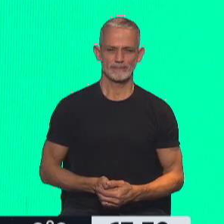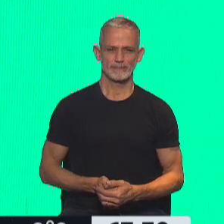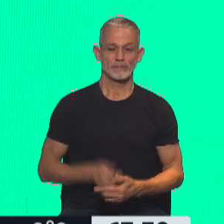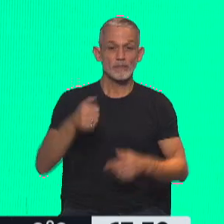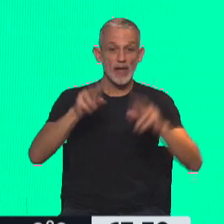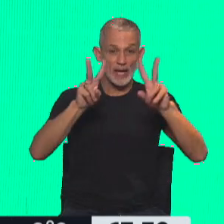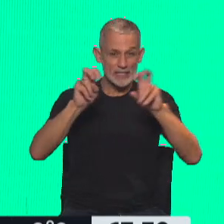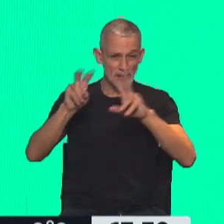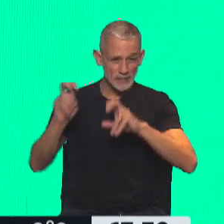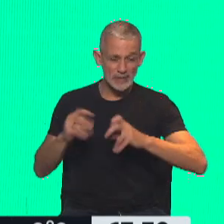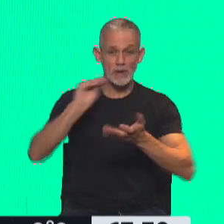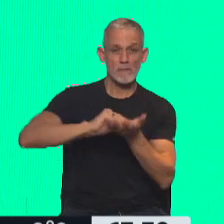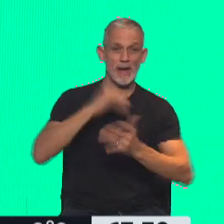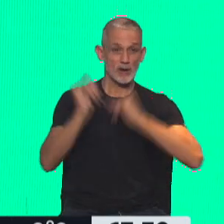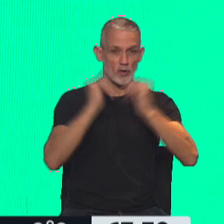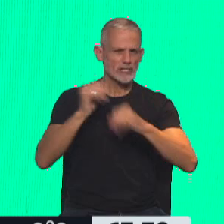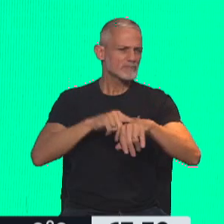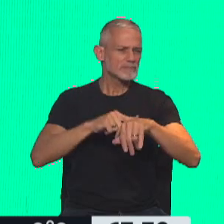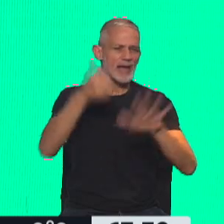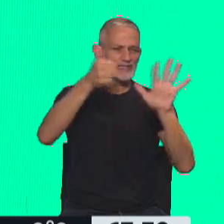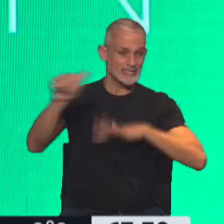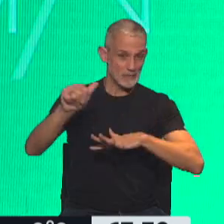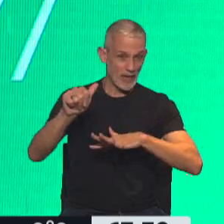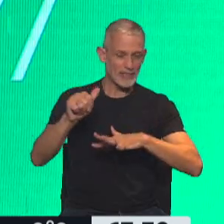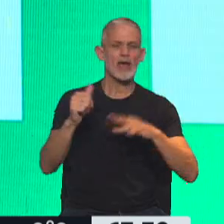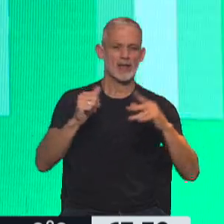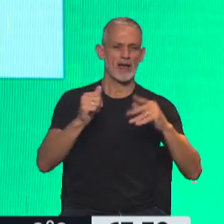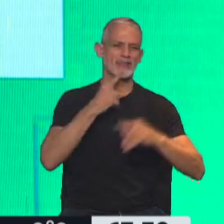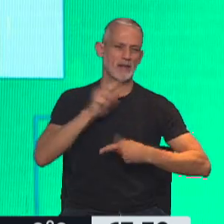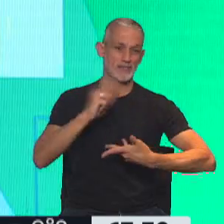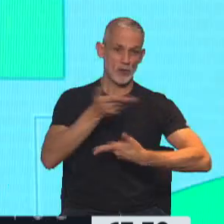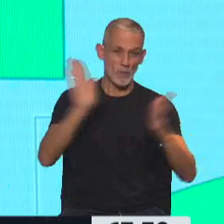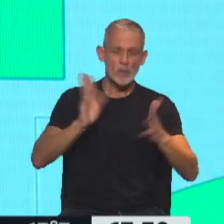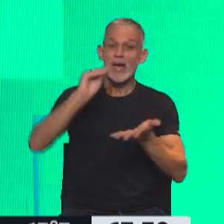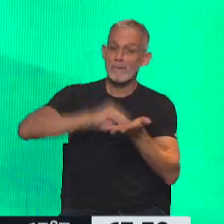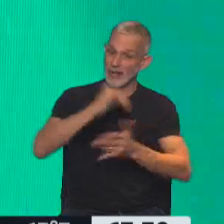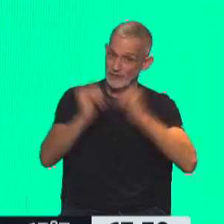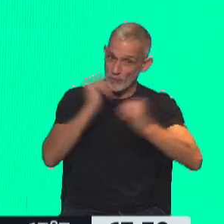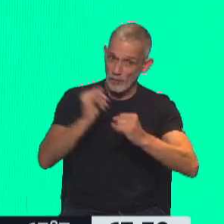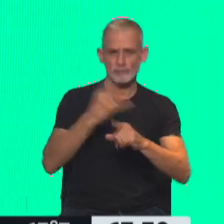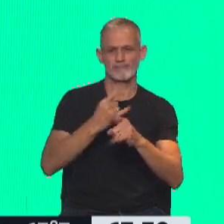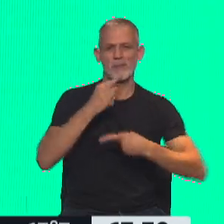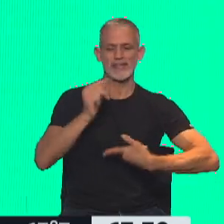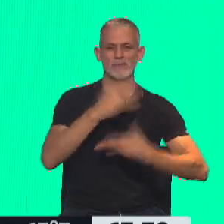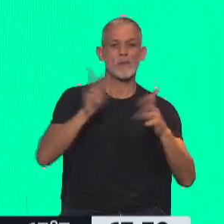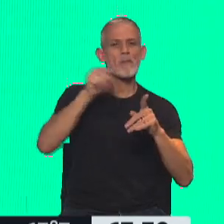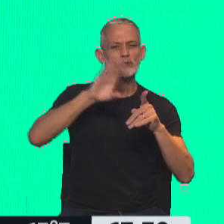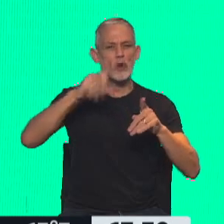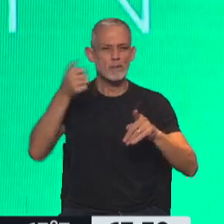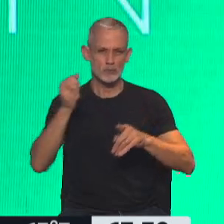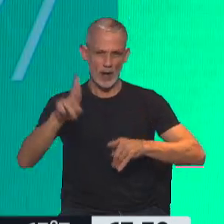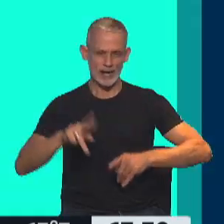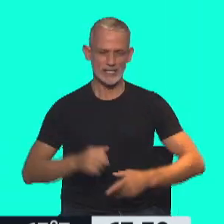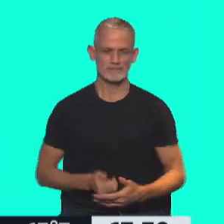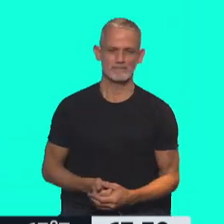Estos temas, el resto de las noticias a las 18:30 en la edición central. Y recuerden, como siempre, más noticias, tvpublica.com.ar.